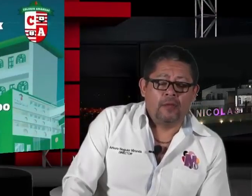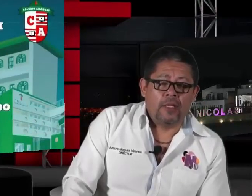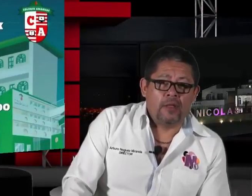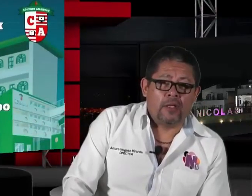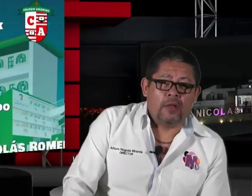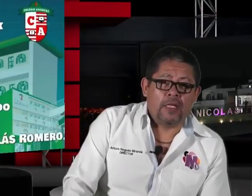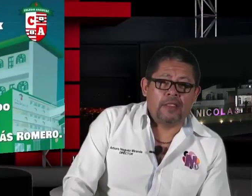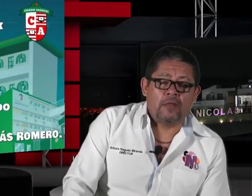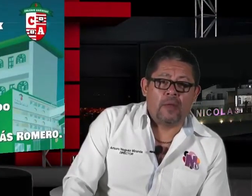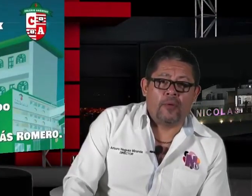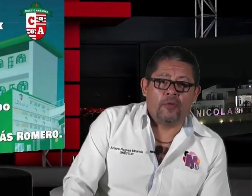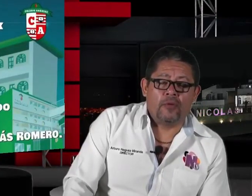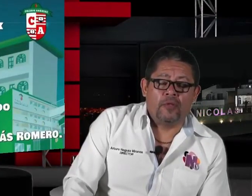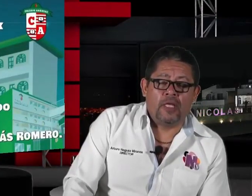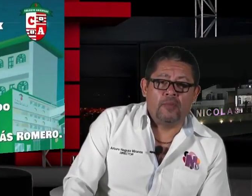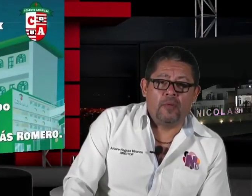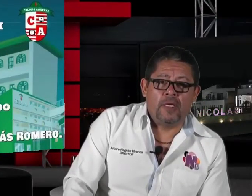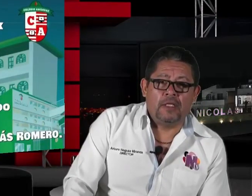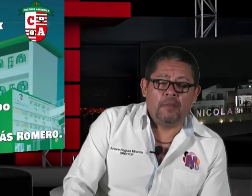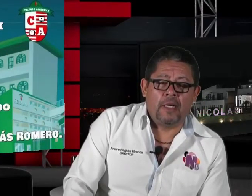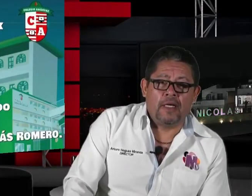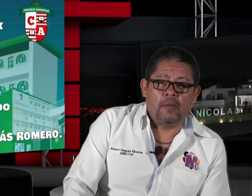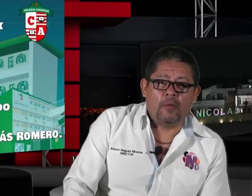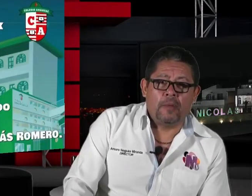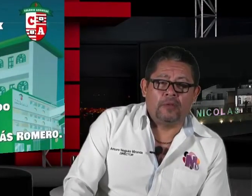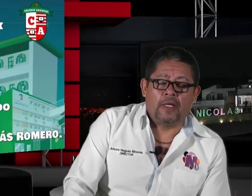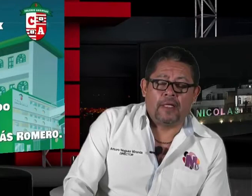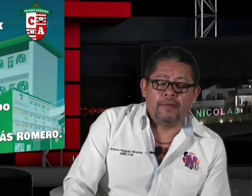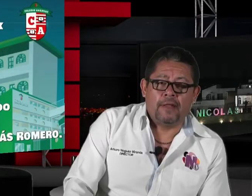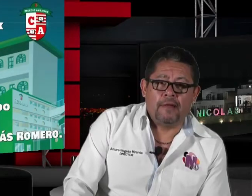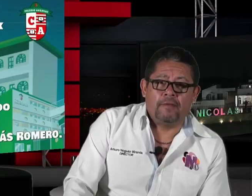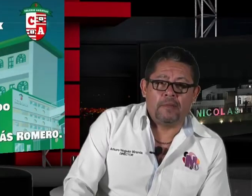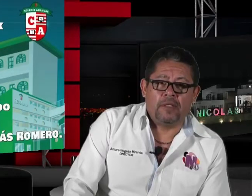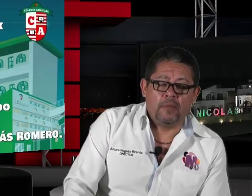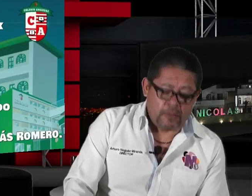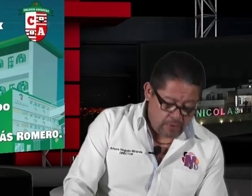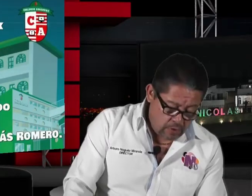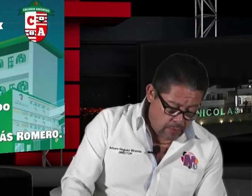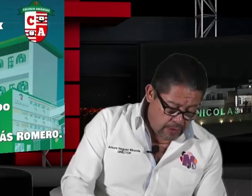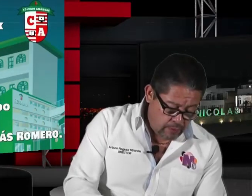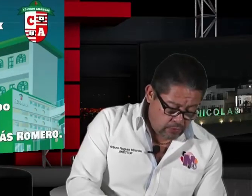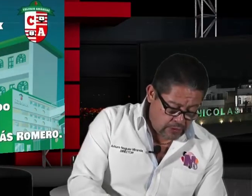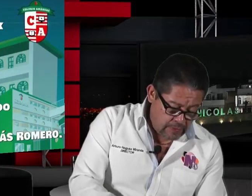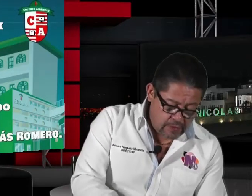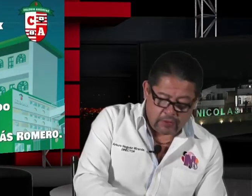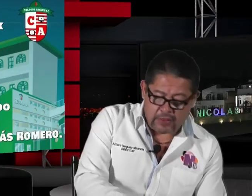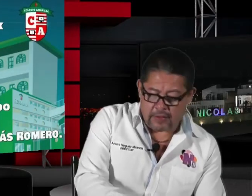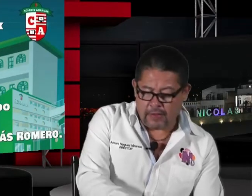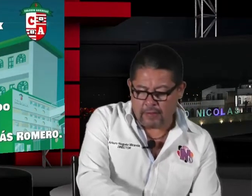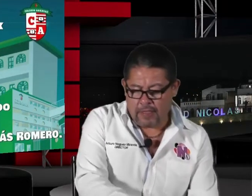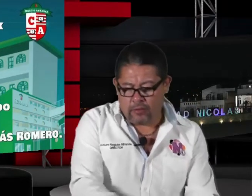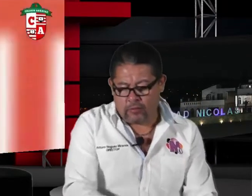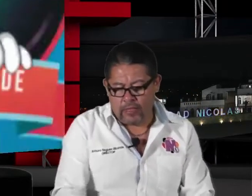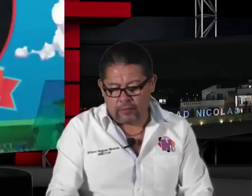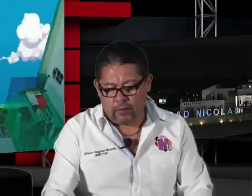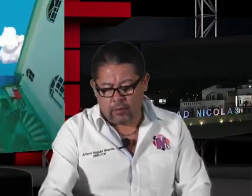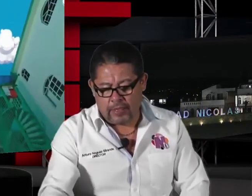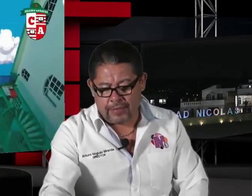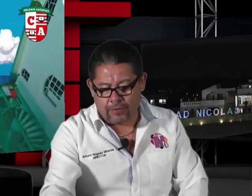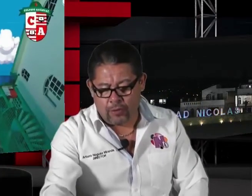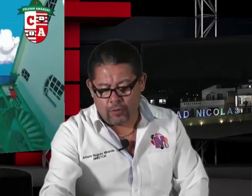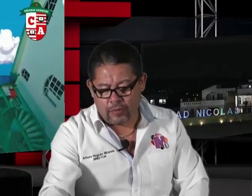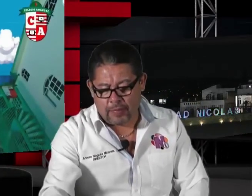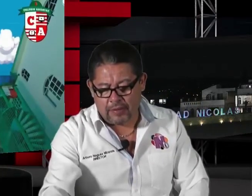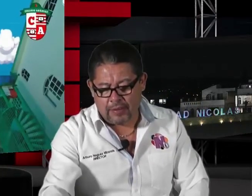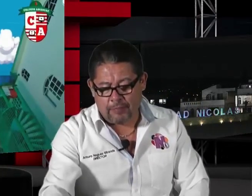Antes de continuar, quiero recordarles que esta es una producción de Imoviet, Imagen en Movimiento Terrestre. Transmitimos de México para el mundo a través de Noticias NTV. Yo soy Arturo